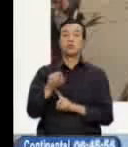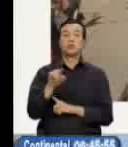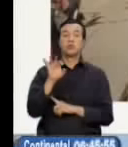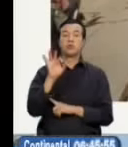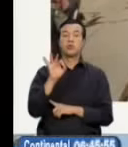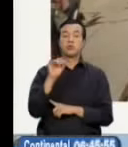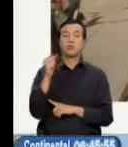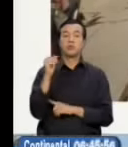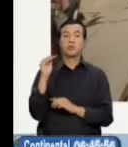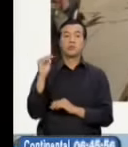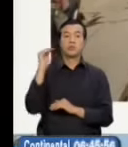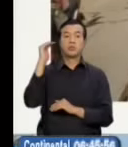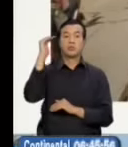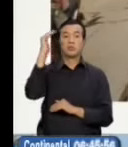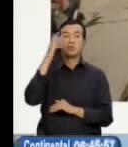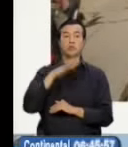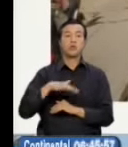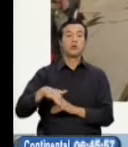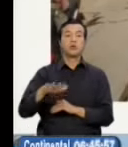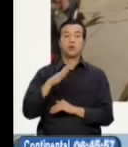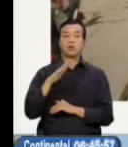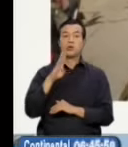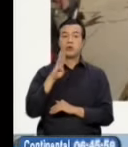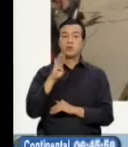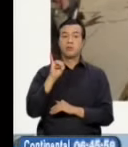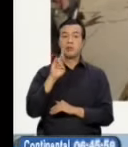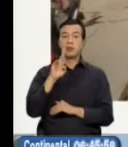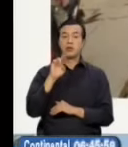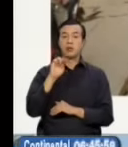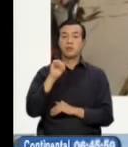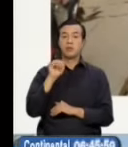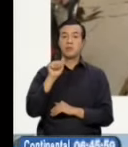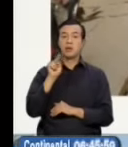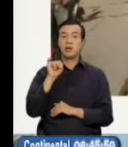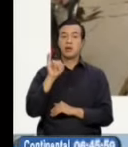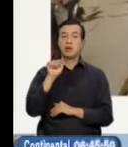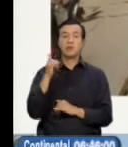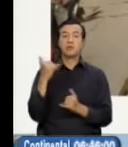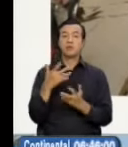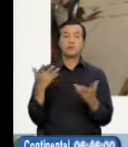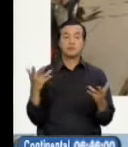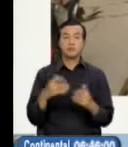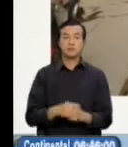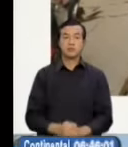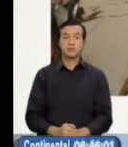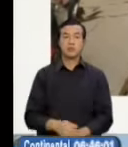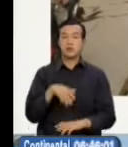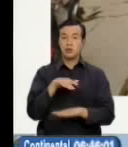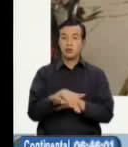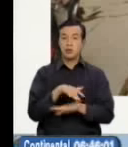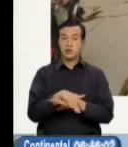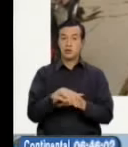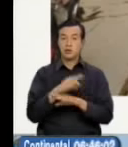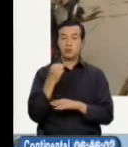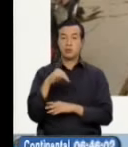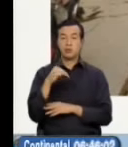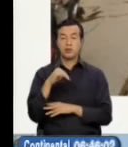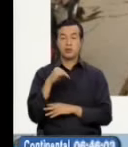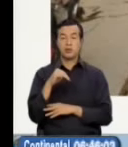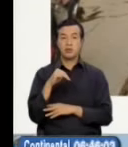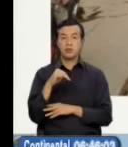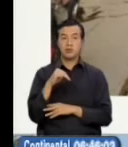la escala de Richter registrado en Birmania. Esto sucedió, bueno, en la tarde de este miércoles para